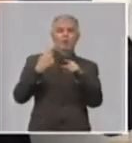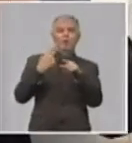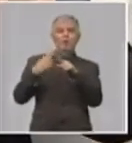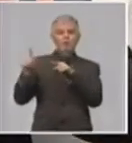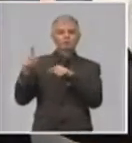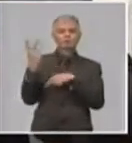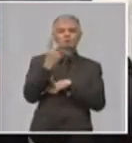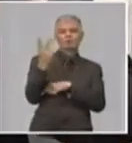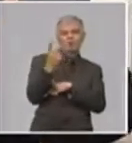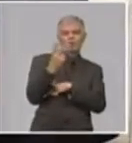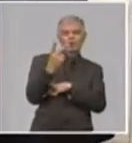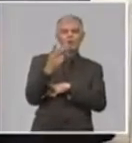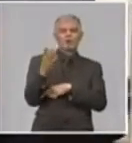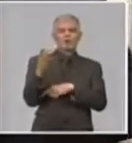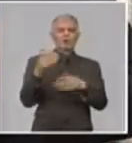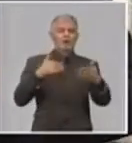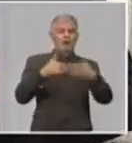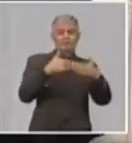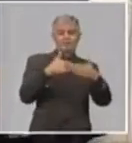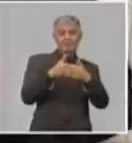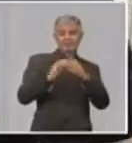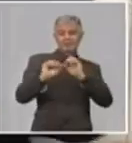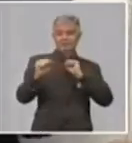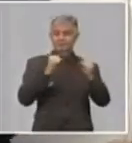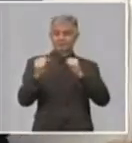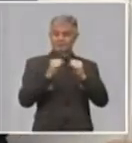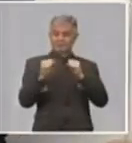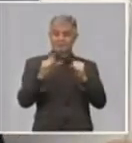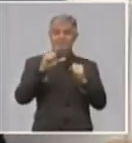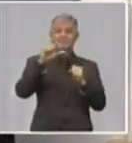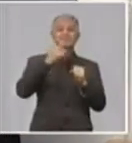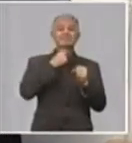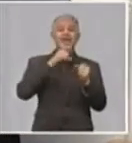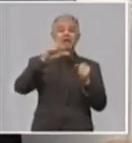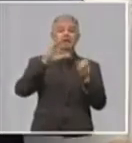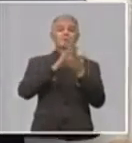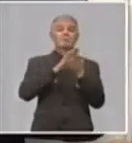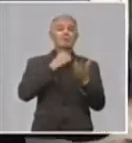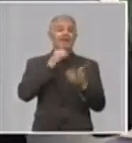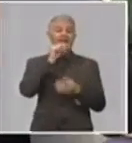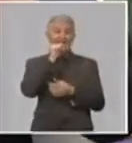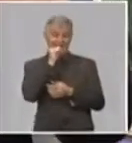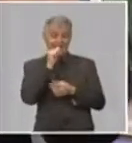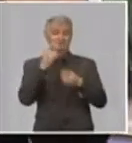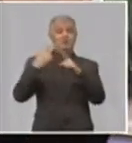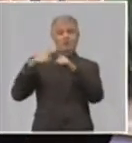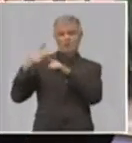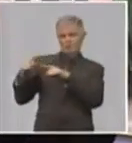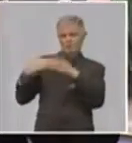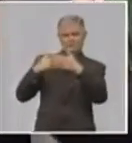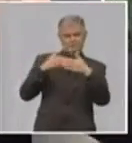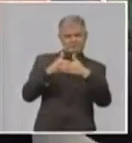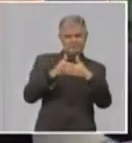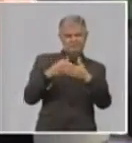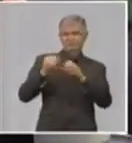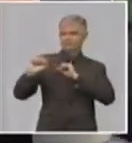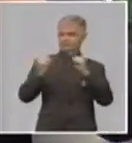nos ayudan en todas estas aplicaciones clínicas, el CEMESC y por supuesto de las autoridades de MINSAP. ¿Qué aspiramos a hacer